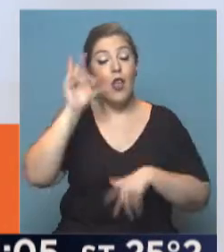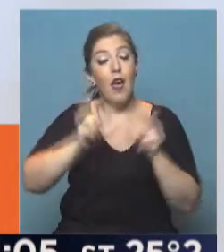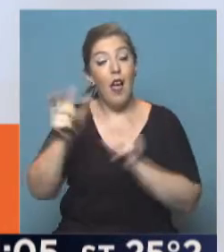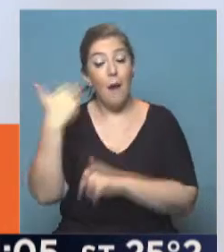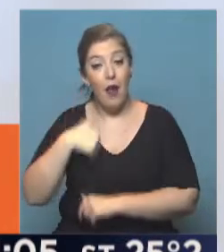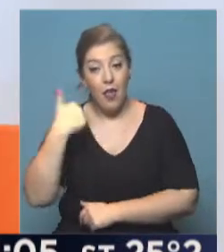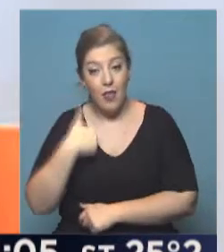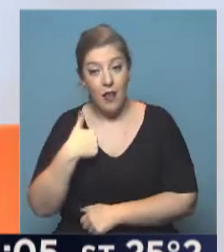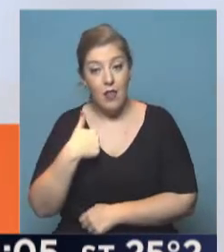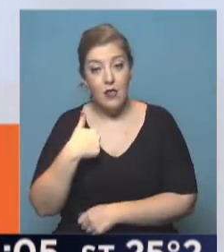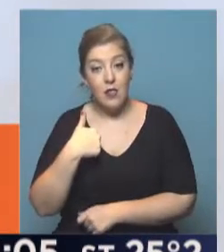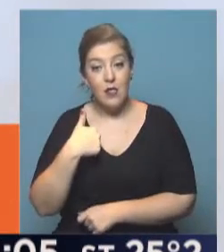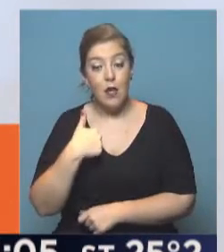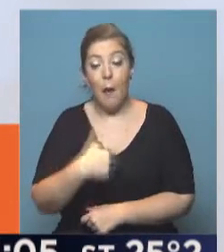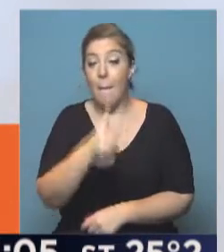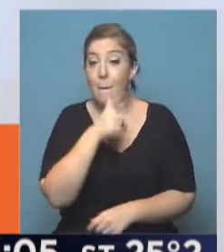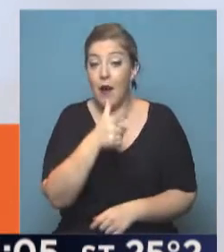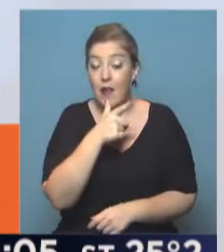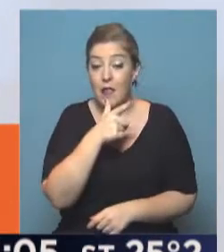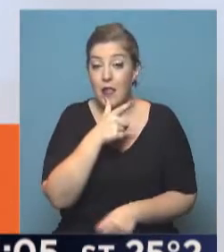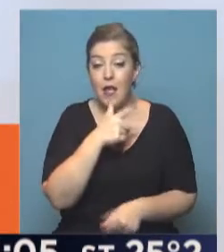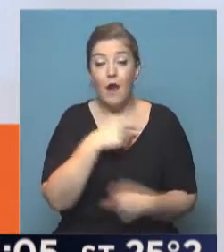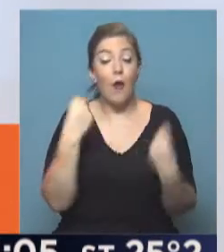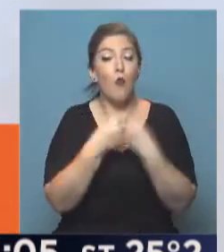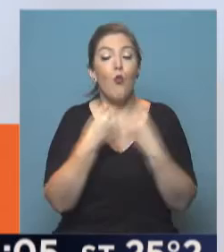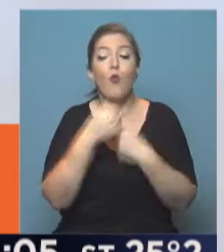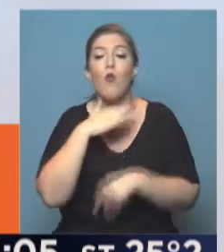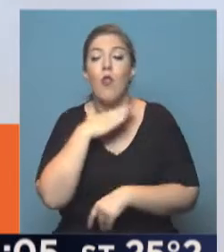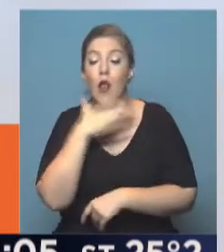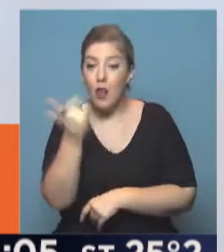argentinos nos ha parecido que había una cantidad de delitos